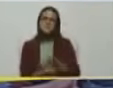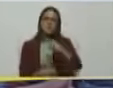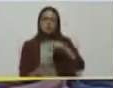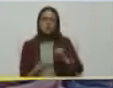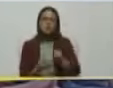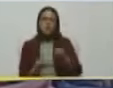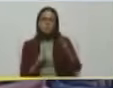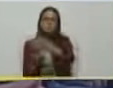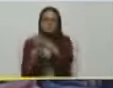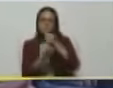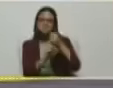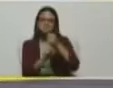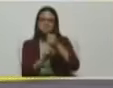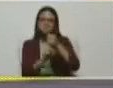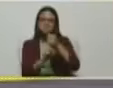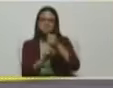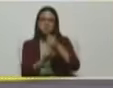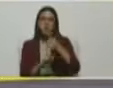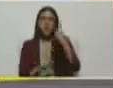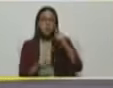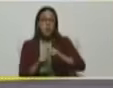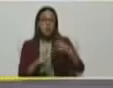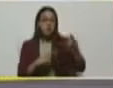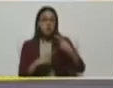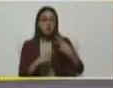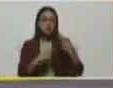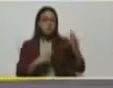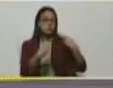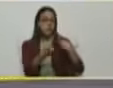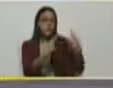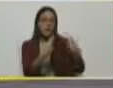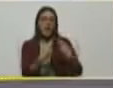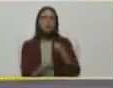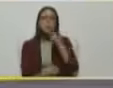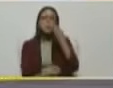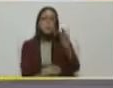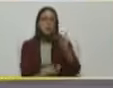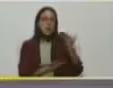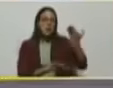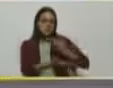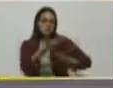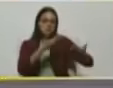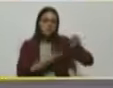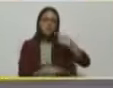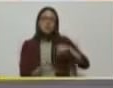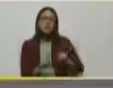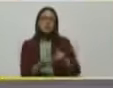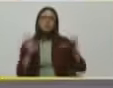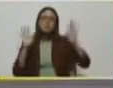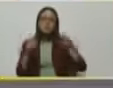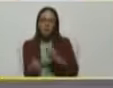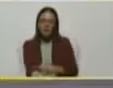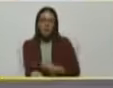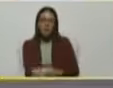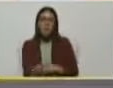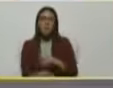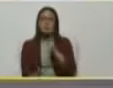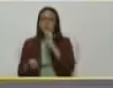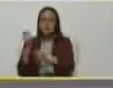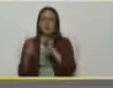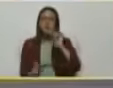consolidar una relación de buena vecindad y de hermandad entre Trinidad y Tobago y